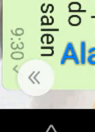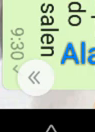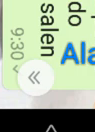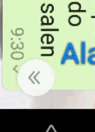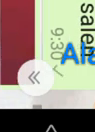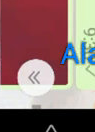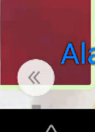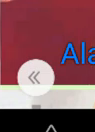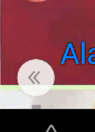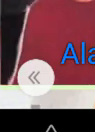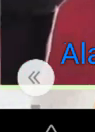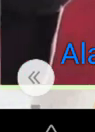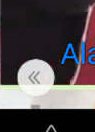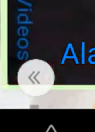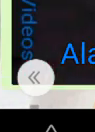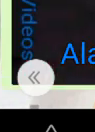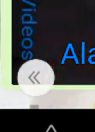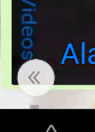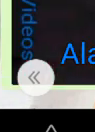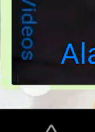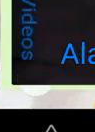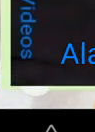juicios.